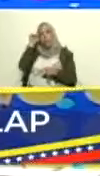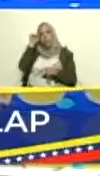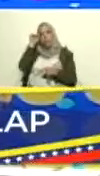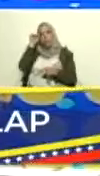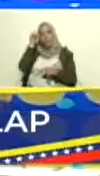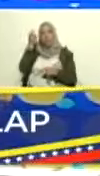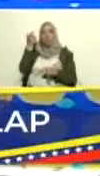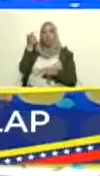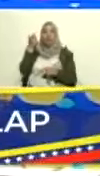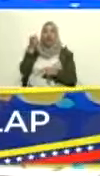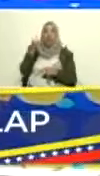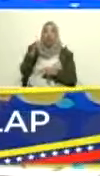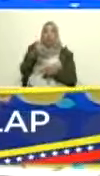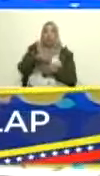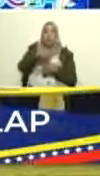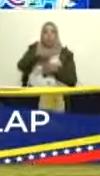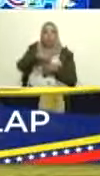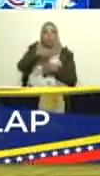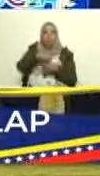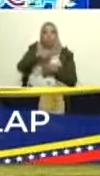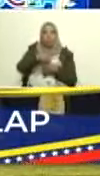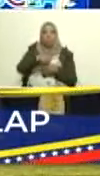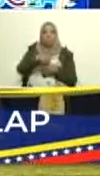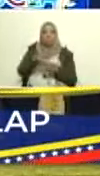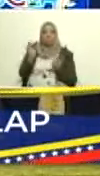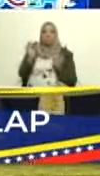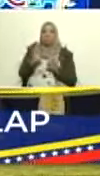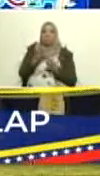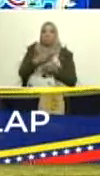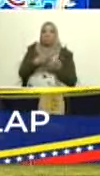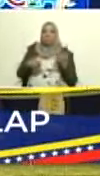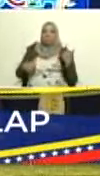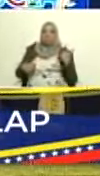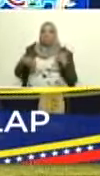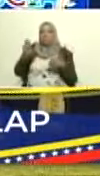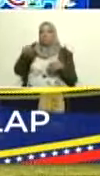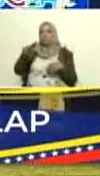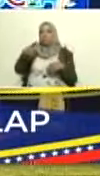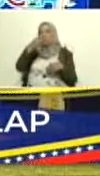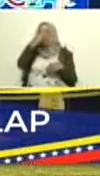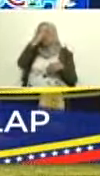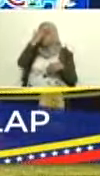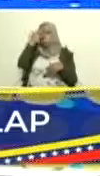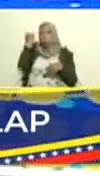Aparecen cuando hay elecciones. El resto ni saben del pueblo, ni se acuerdan del pueblo.